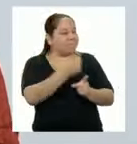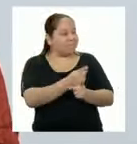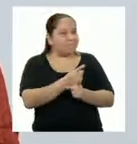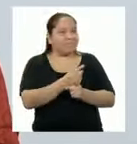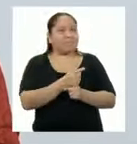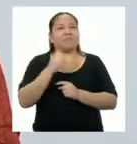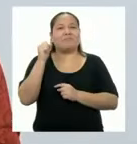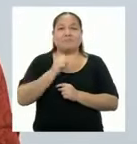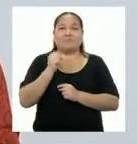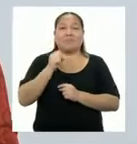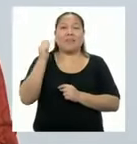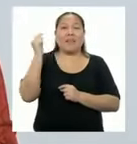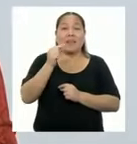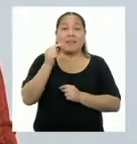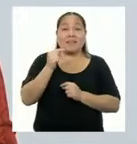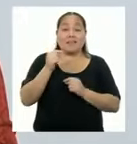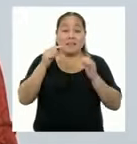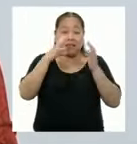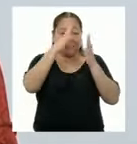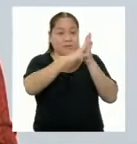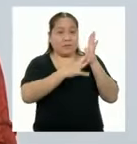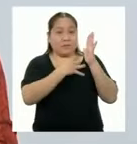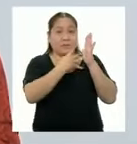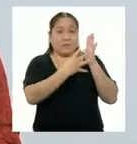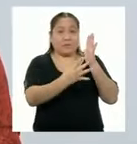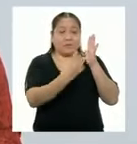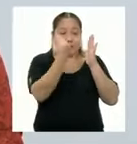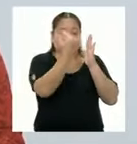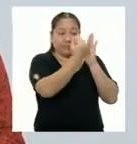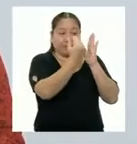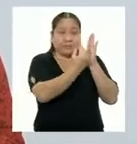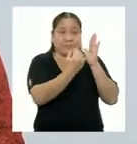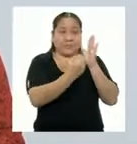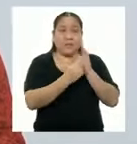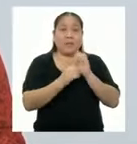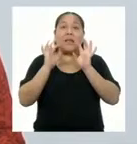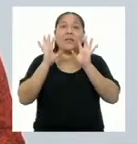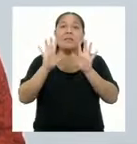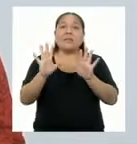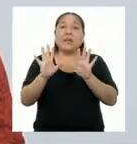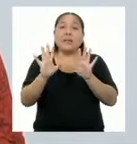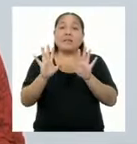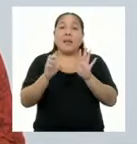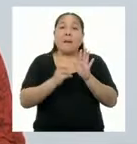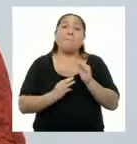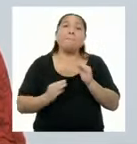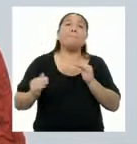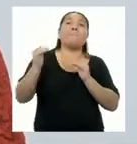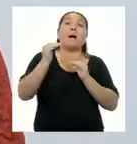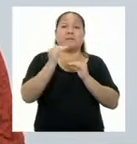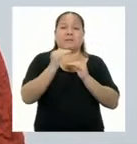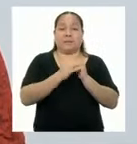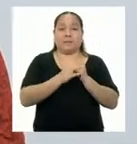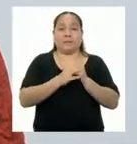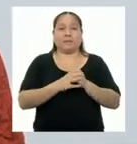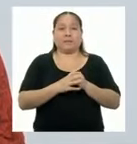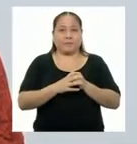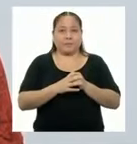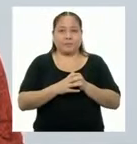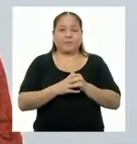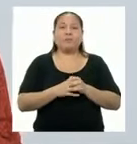verán, en este cuadro, cada unidad de longitud es igual a 10 veces más la unidad de orden